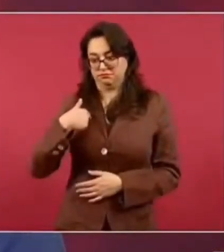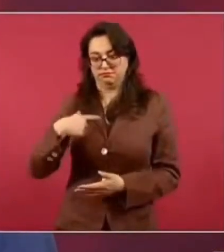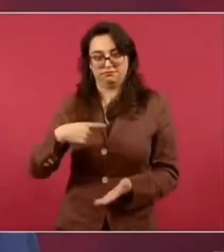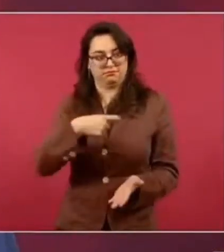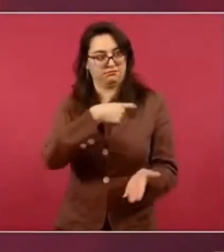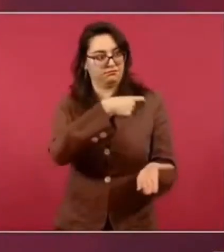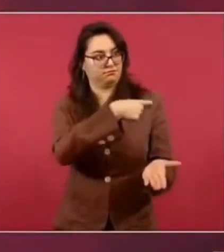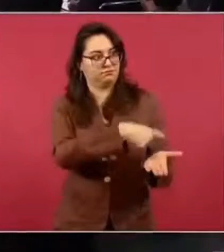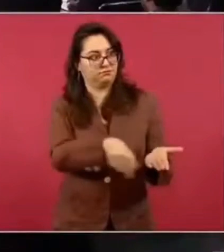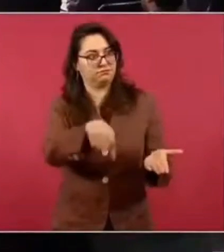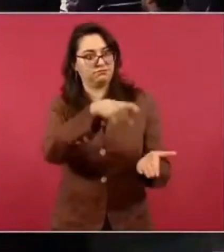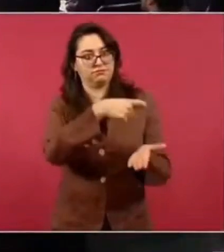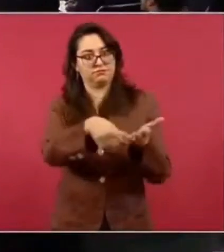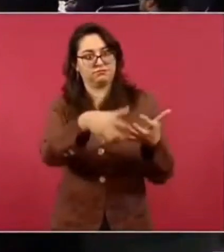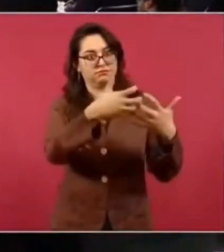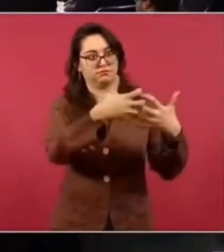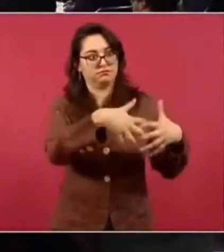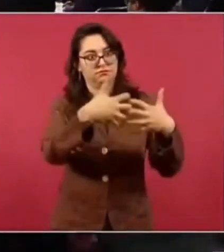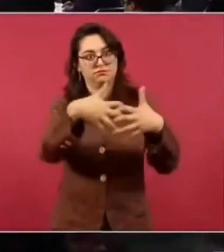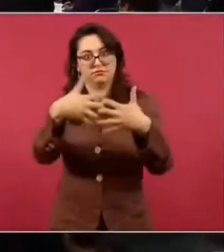que estas plantas,